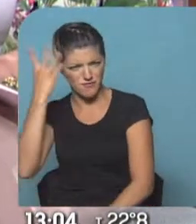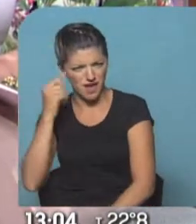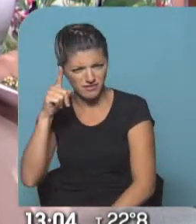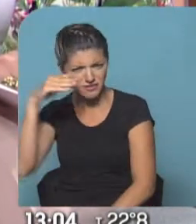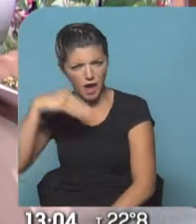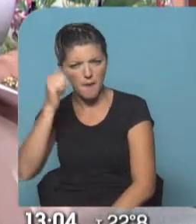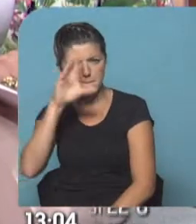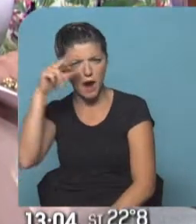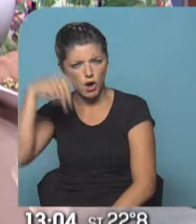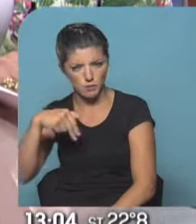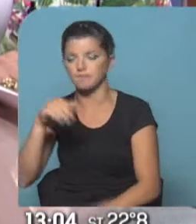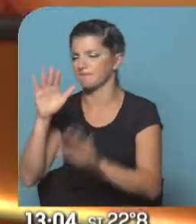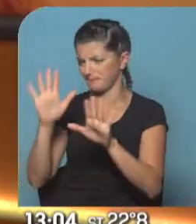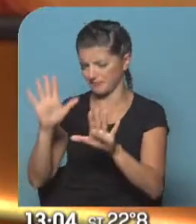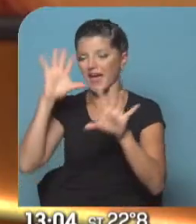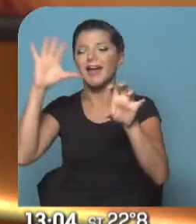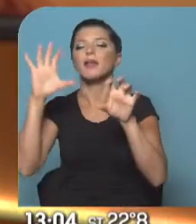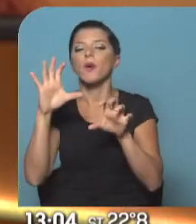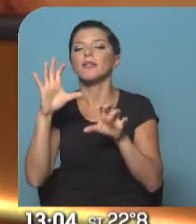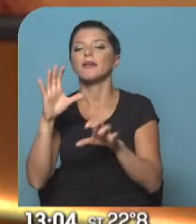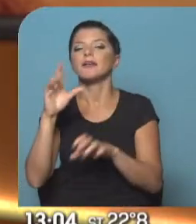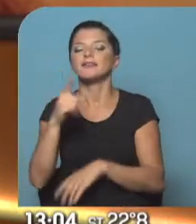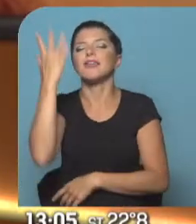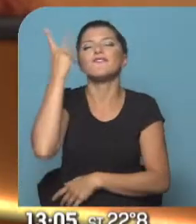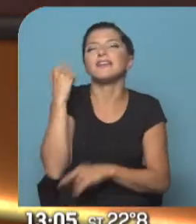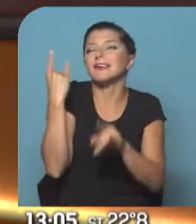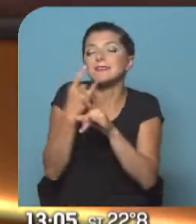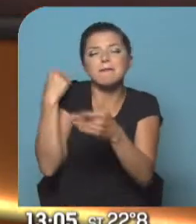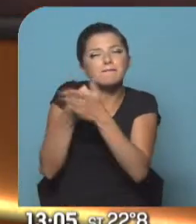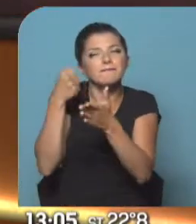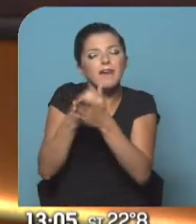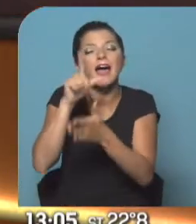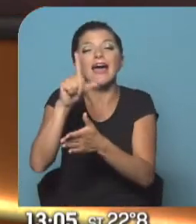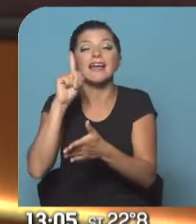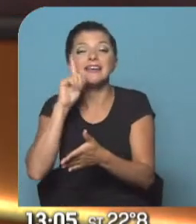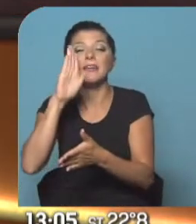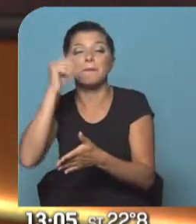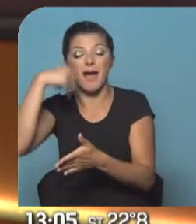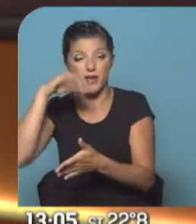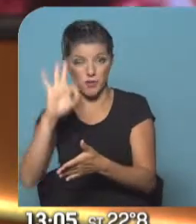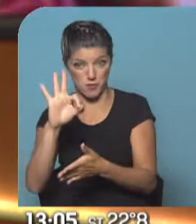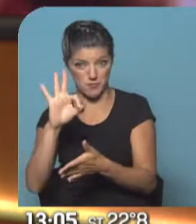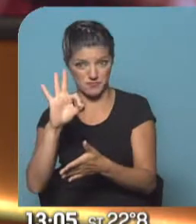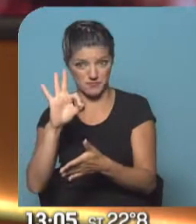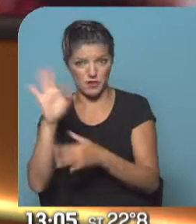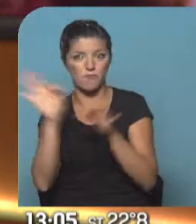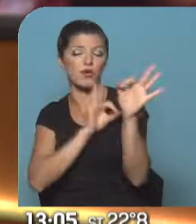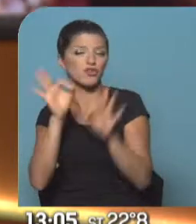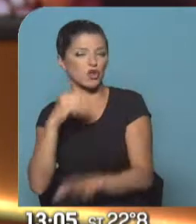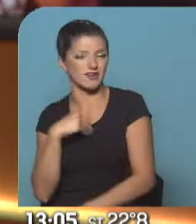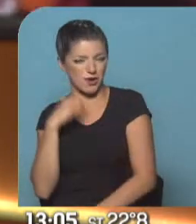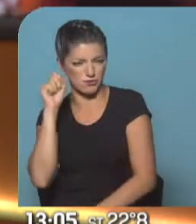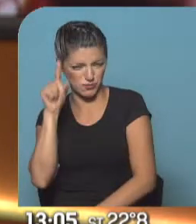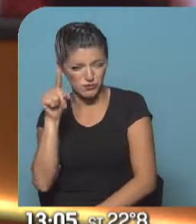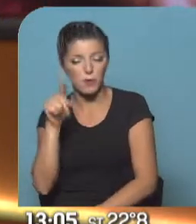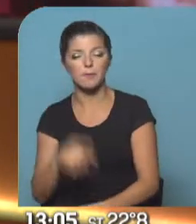que el Líbano siempre fue el proyecto de Francia. Claro. Desde el principio del siglo, cuando se volvió a armar el mapa de Medio Oriente, siempre fue el proyecto cristiano de Francia.